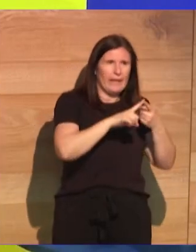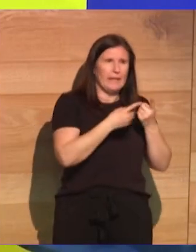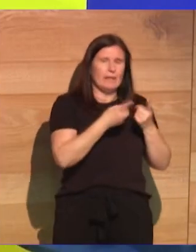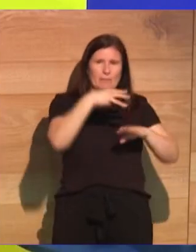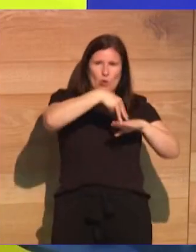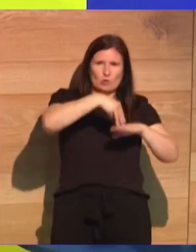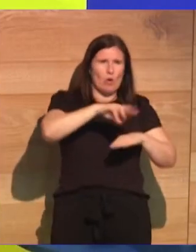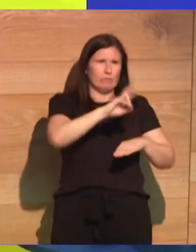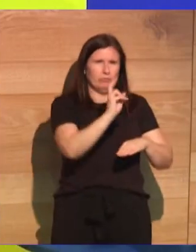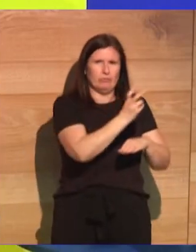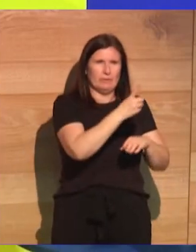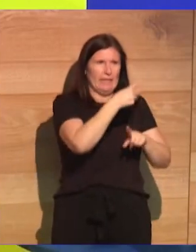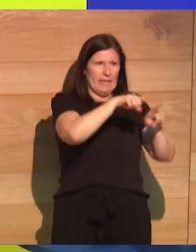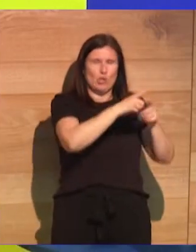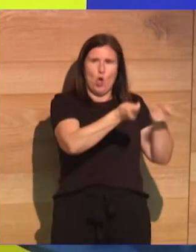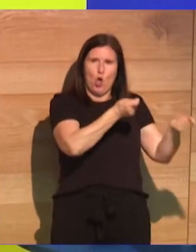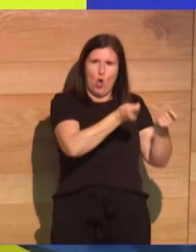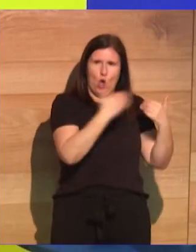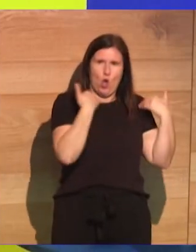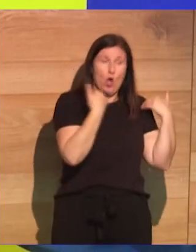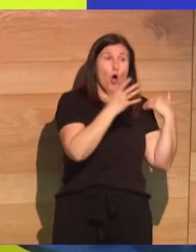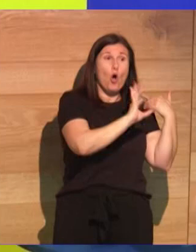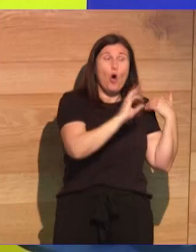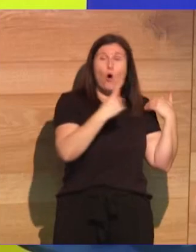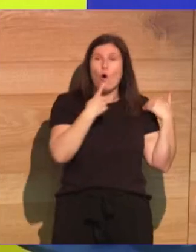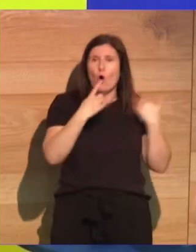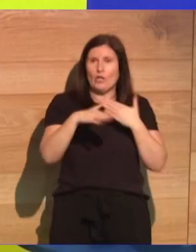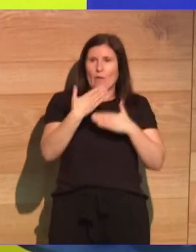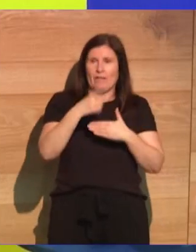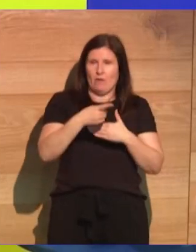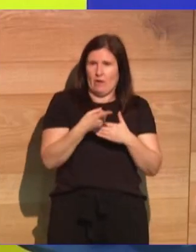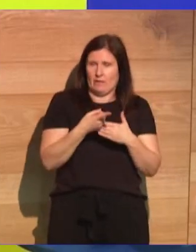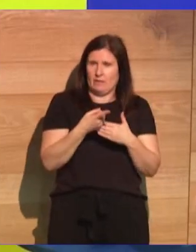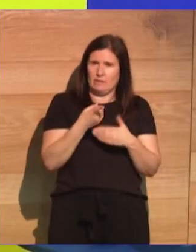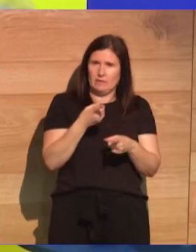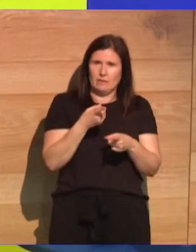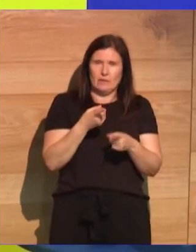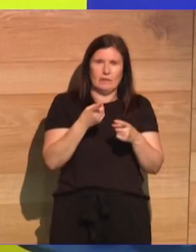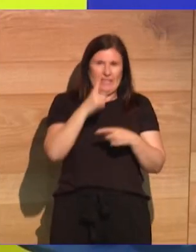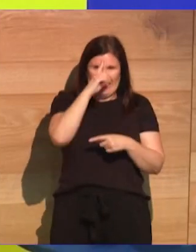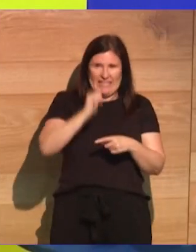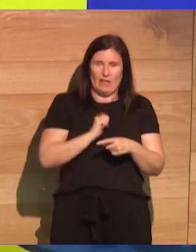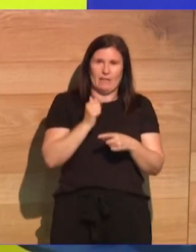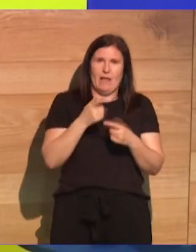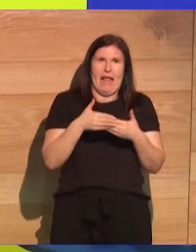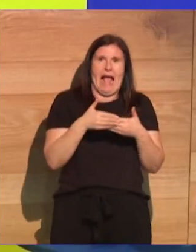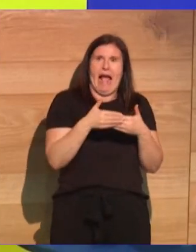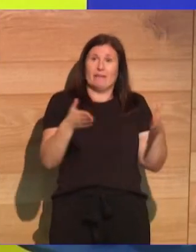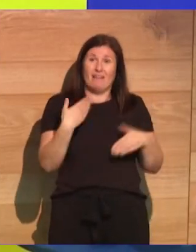o hay otra corriente que es la que habla de innovación abierta, es decir, que haya grupos similares a como se hacía con el